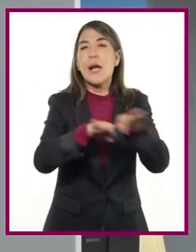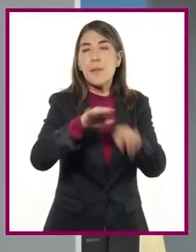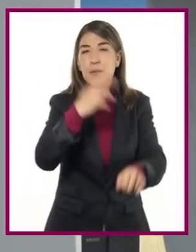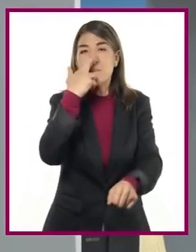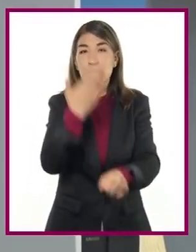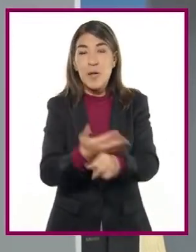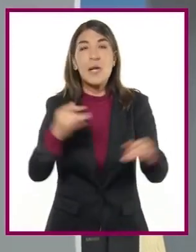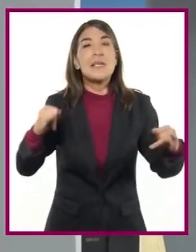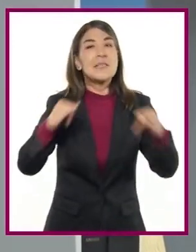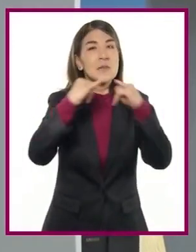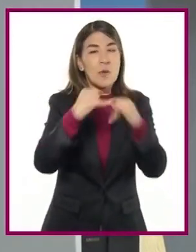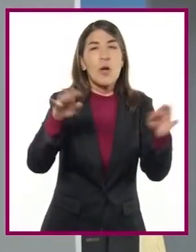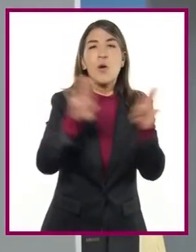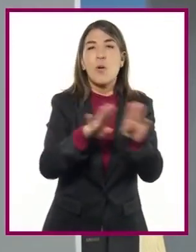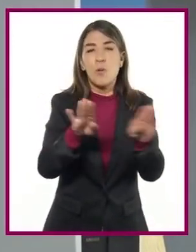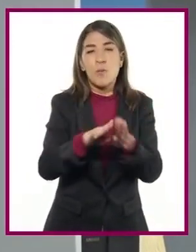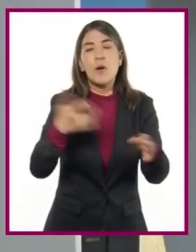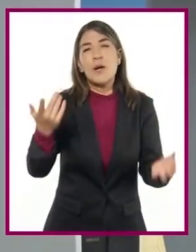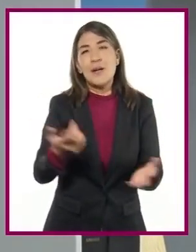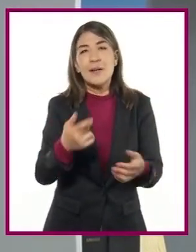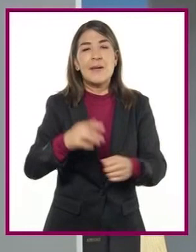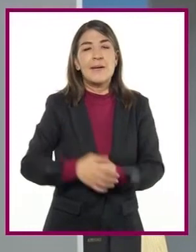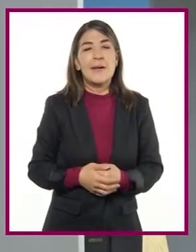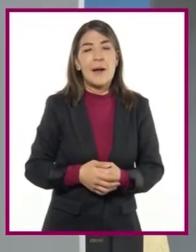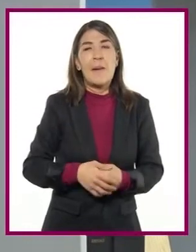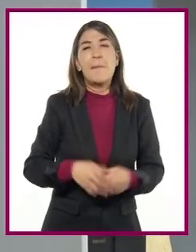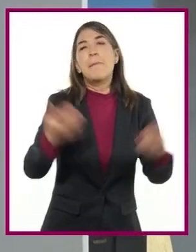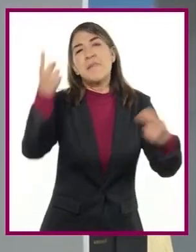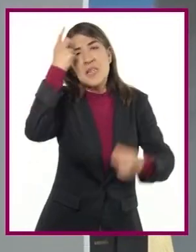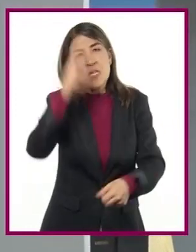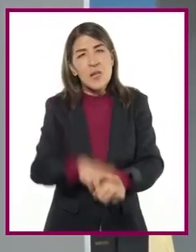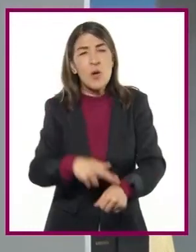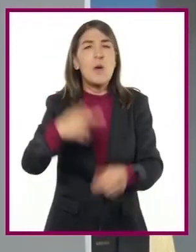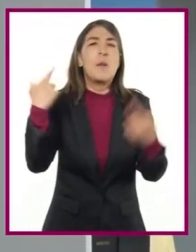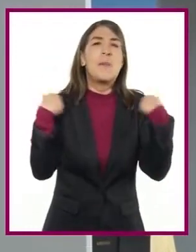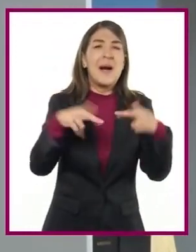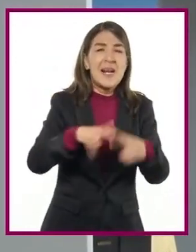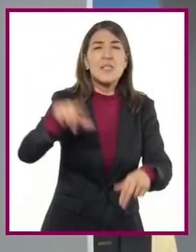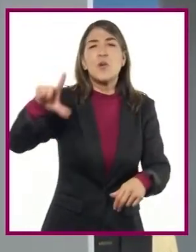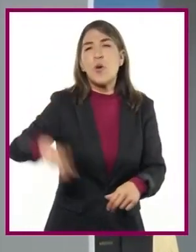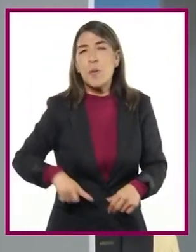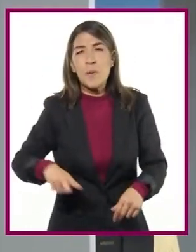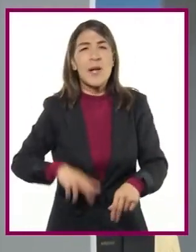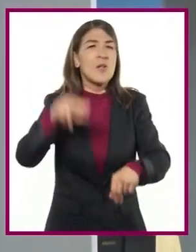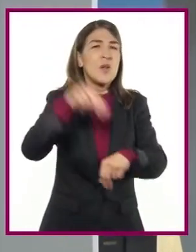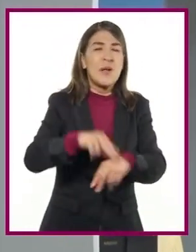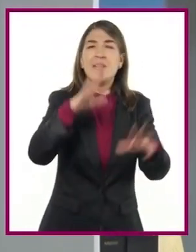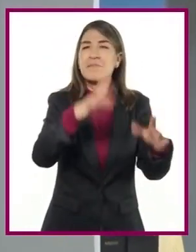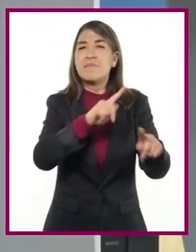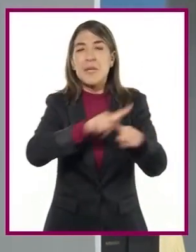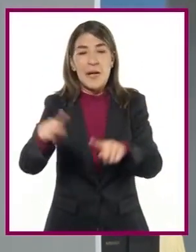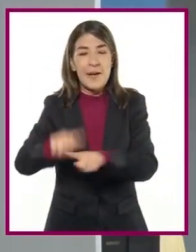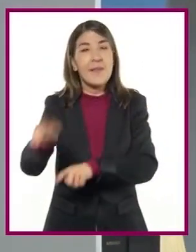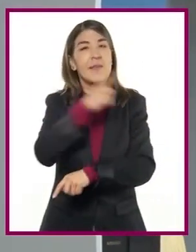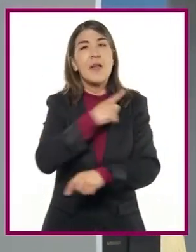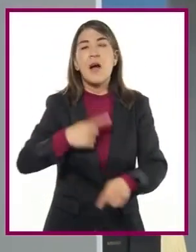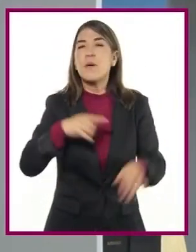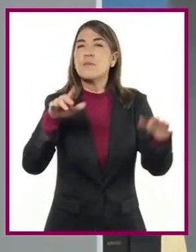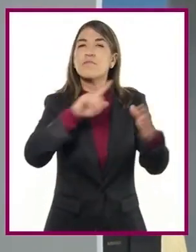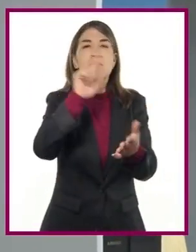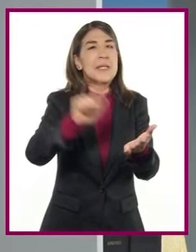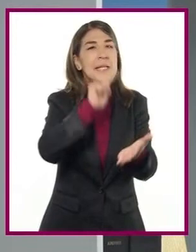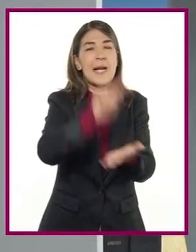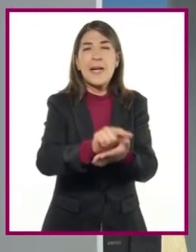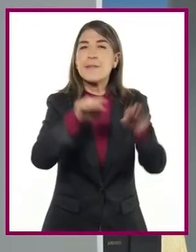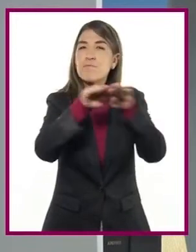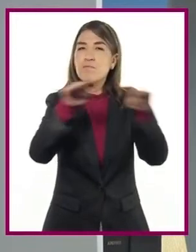instituciones del Estado, es decir, las y los servidores públicos, es cumplir con el principio de legalidad. Y en el